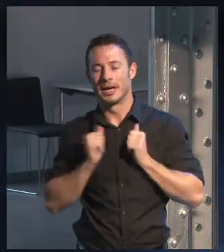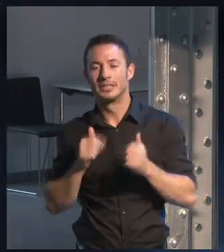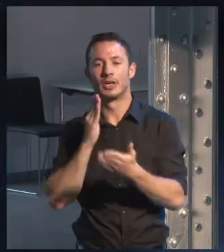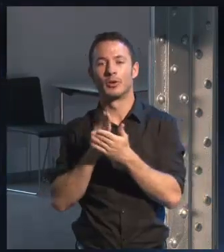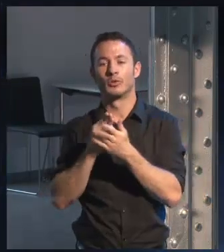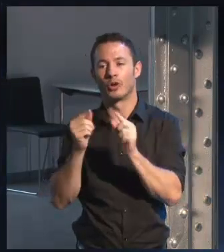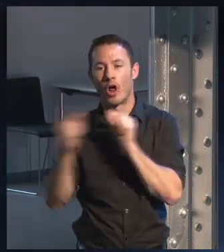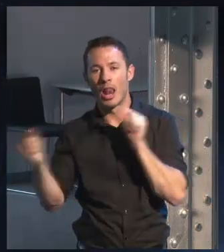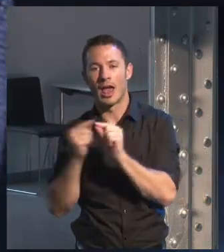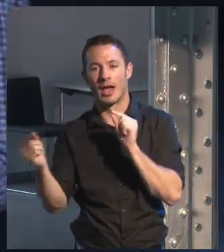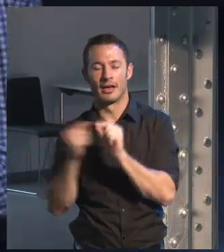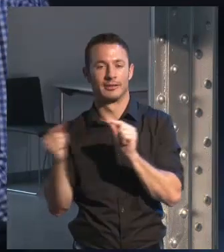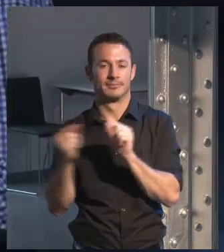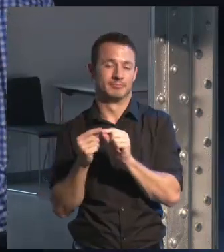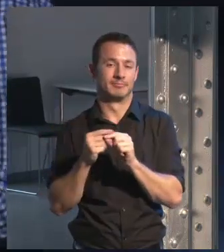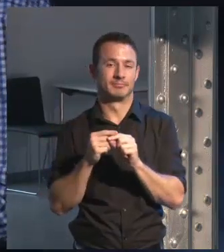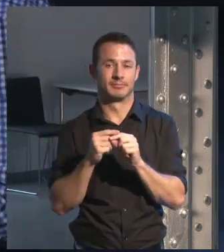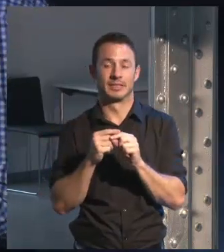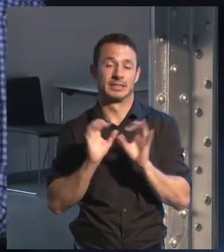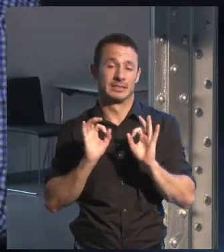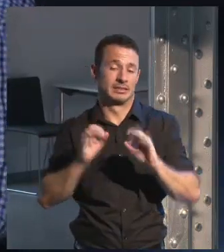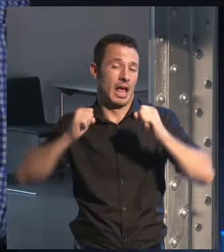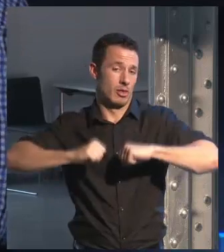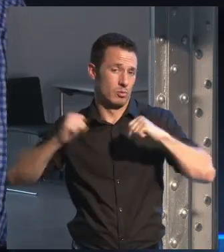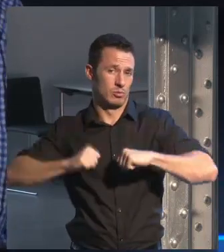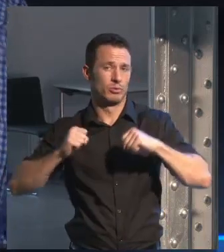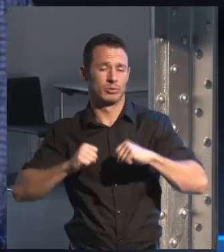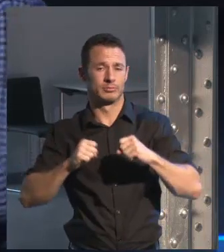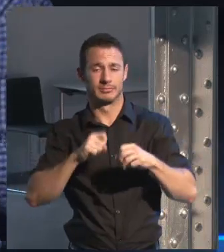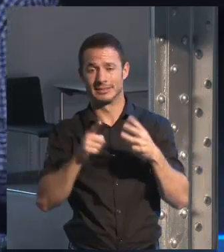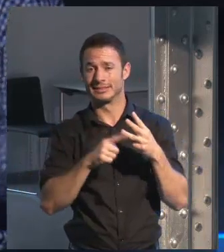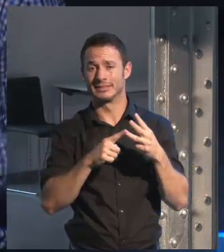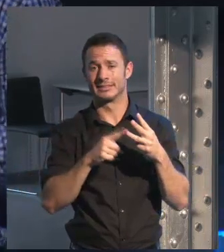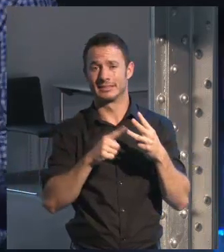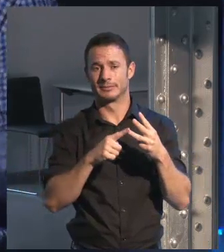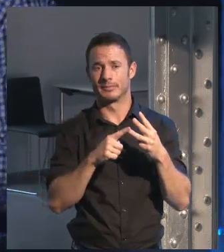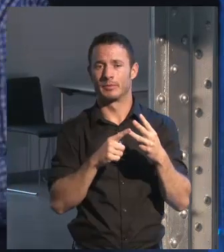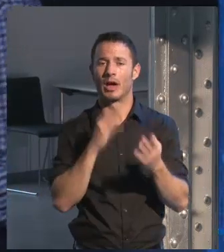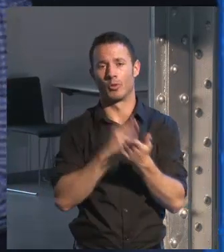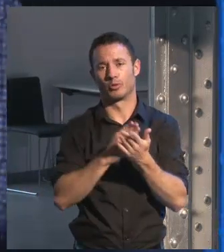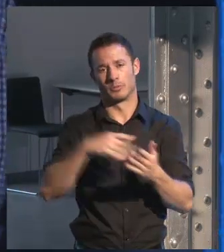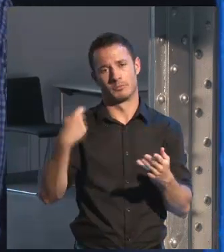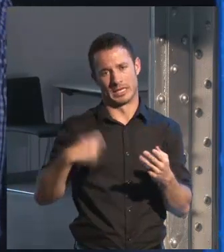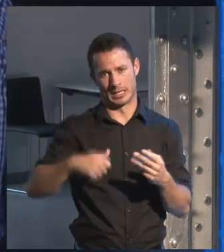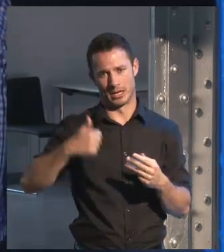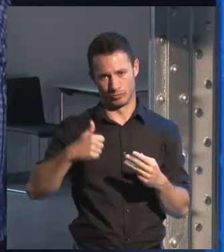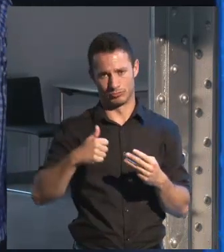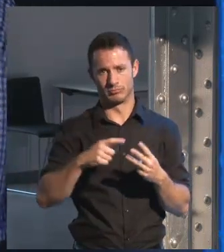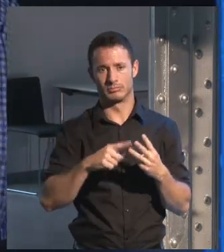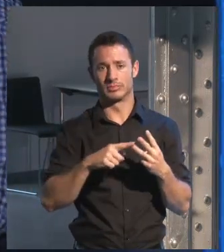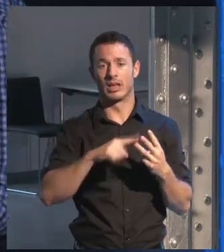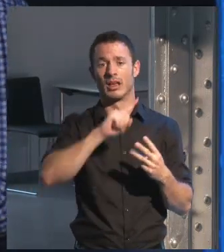online, sí, más para adultos. Y aquí vemos que son cursos más caros, siendo